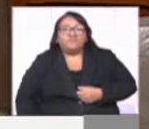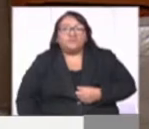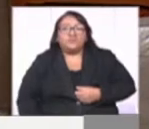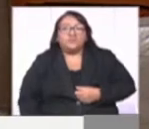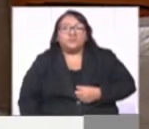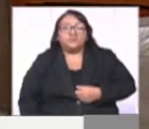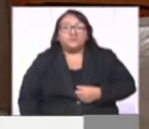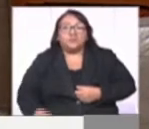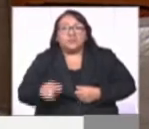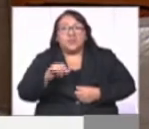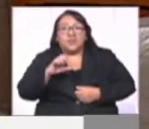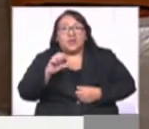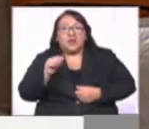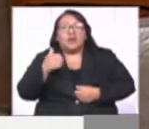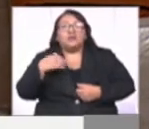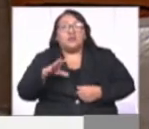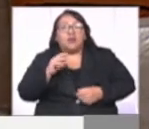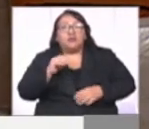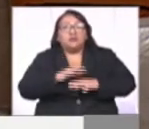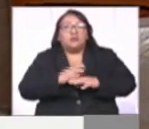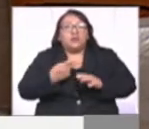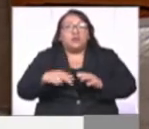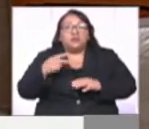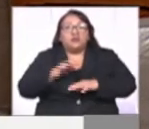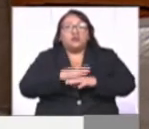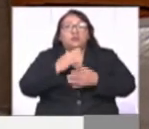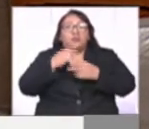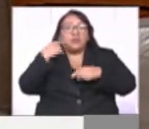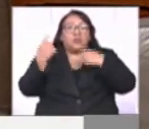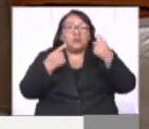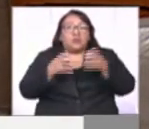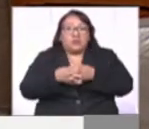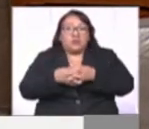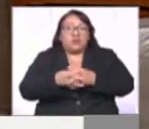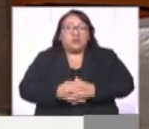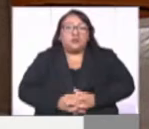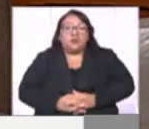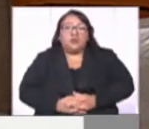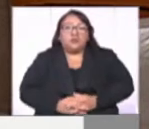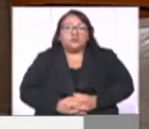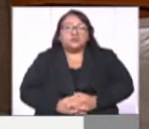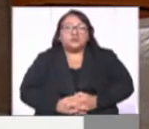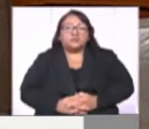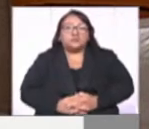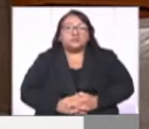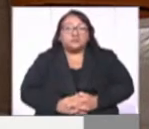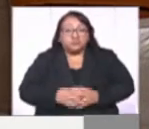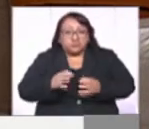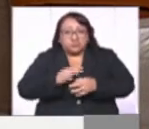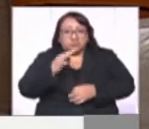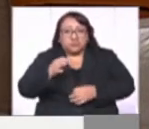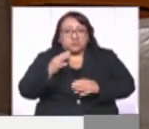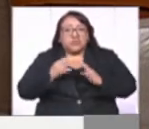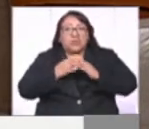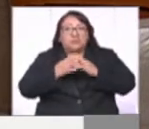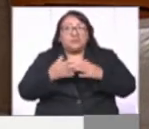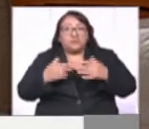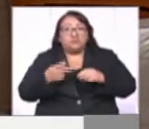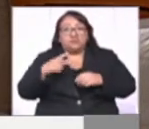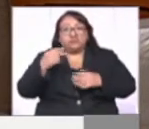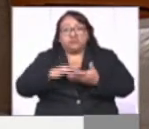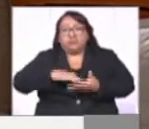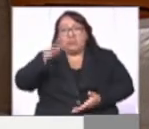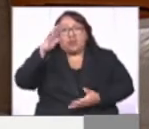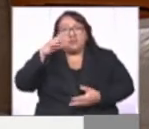En Ica se hablaba ya del incremento de la criminalidad y sobre todo en la provincia de Pisco, que se ha incrementado